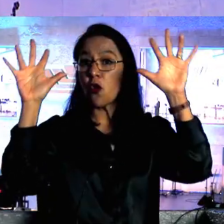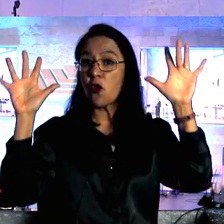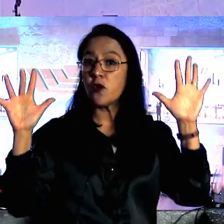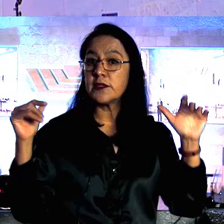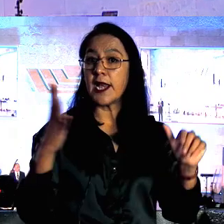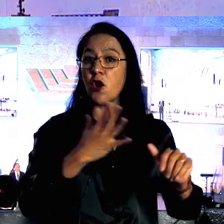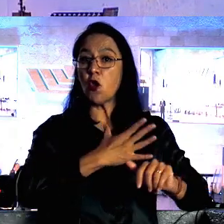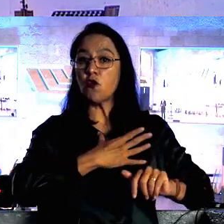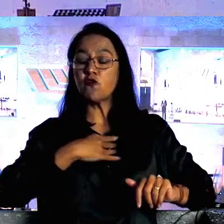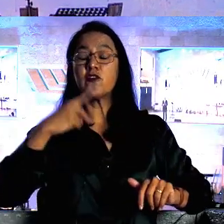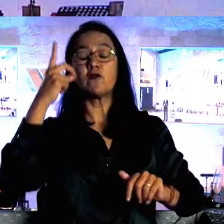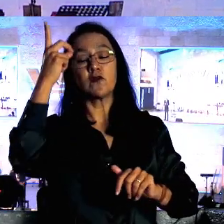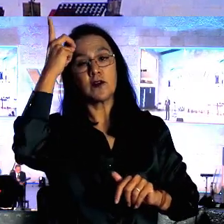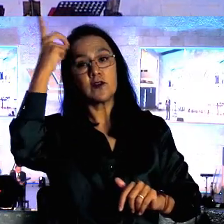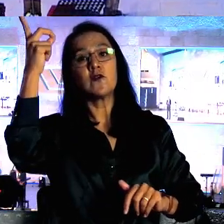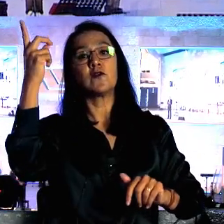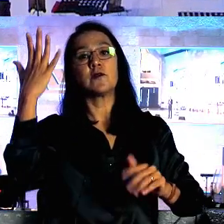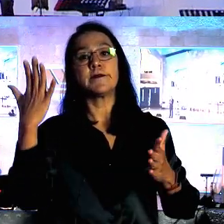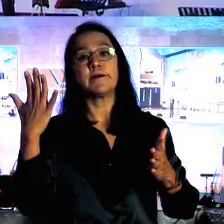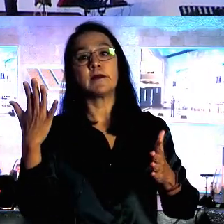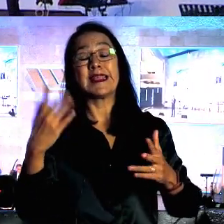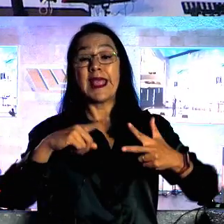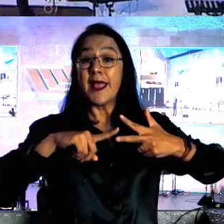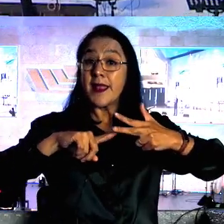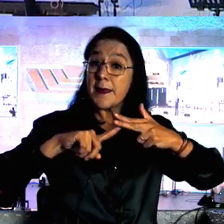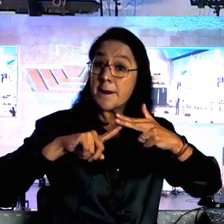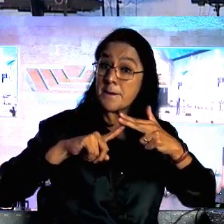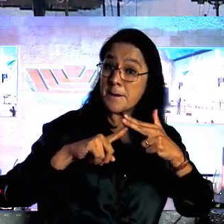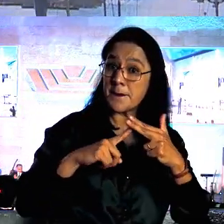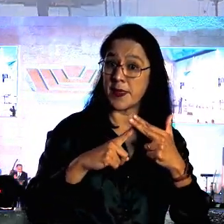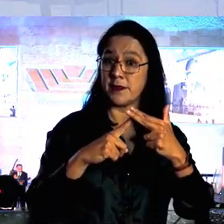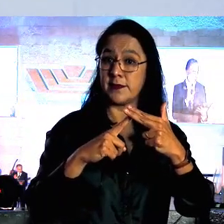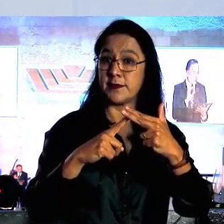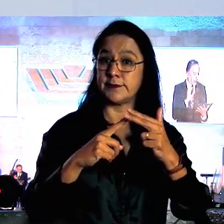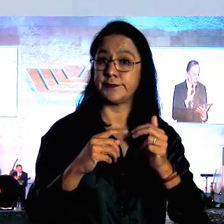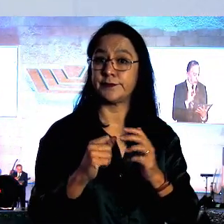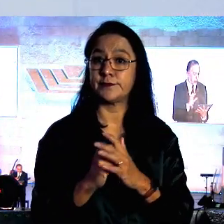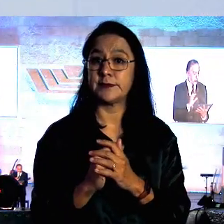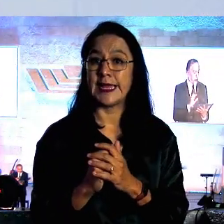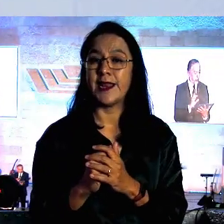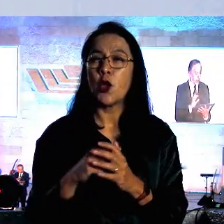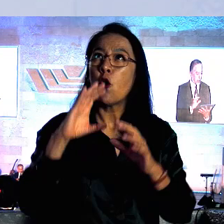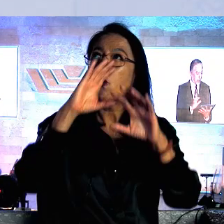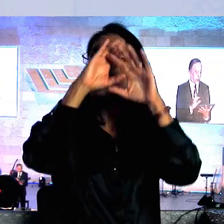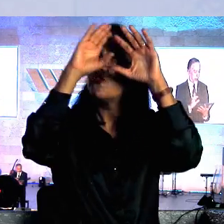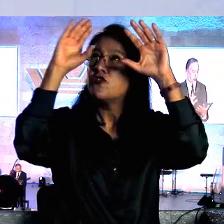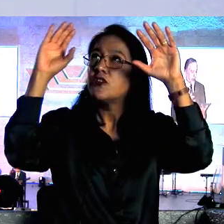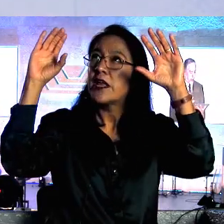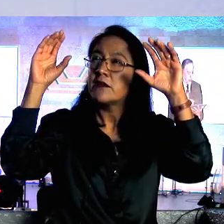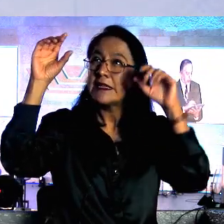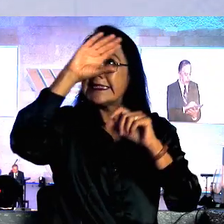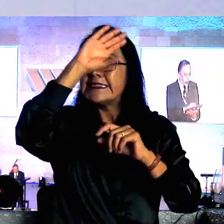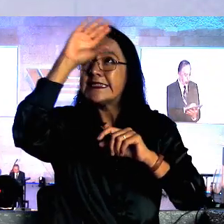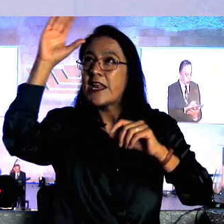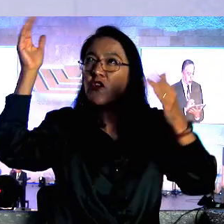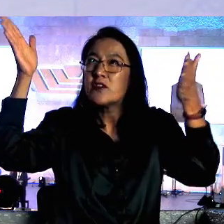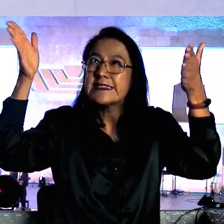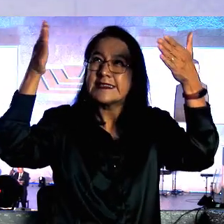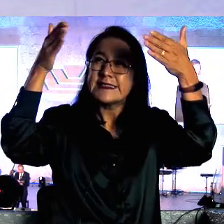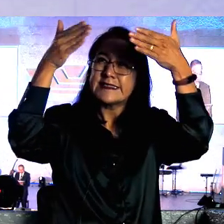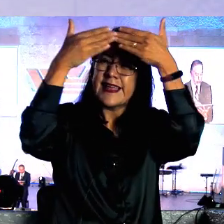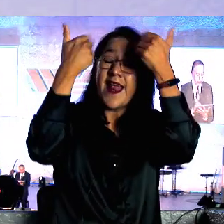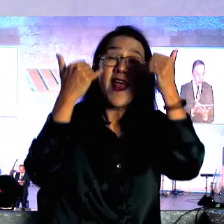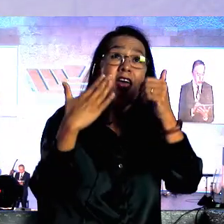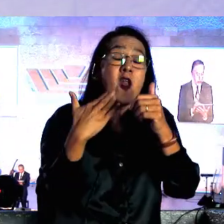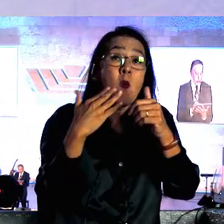los hijos de Dios así que el origen dice si los cielos se cierran y no hay lluvia